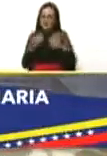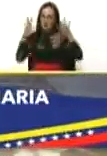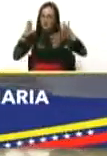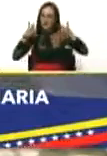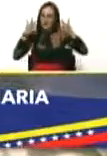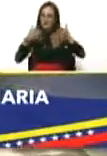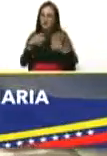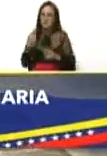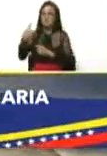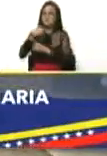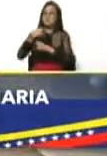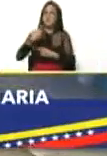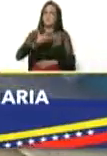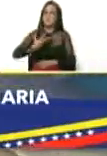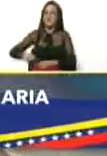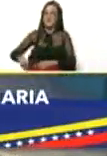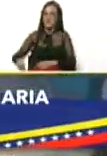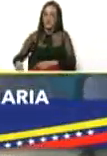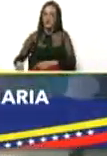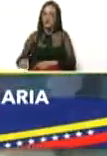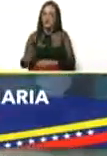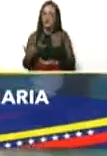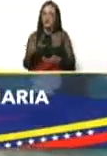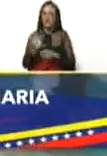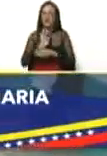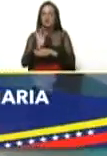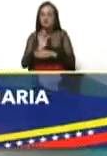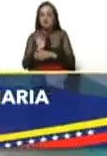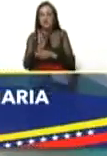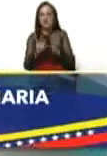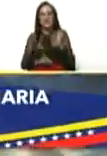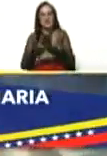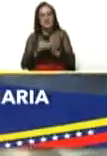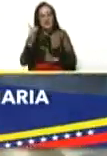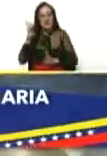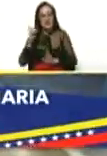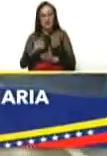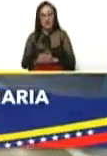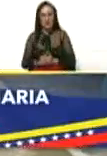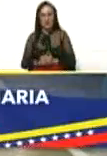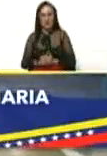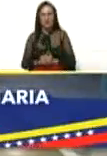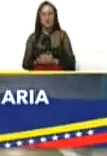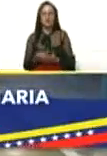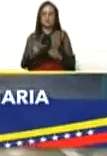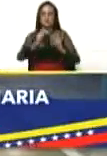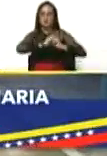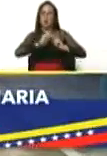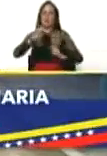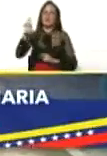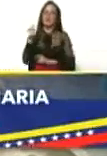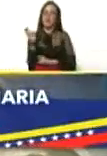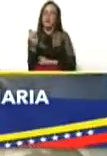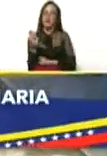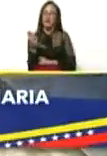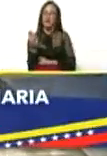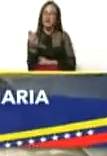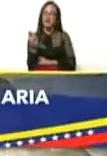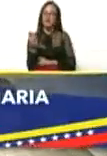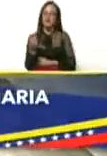presidente, nos ha dado en función del desarrollo de esta tarea, en función del